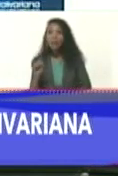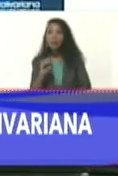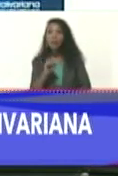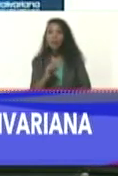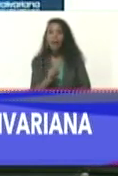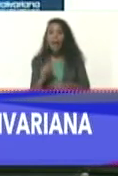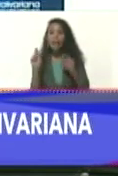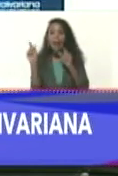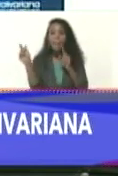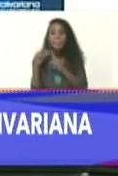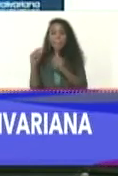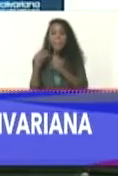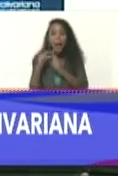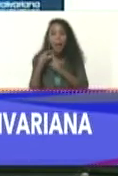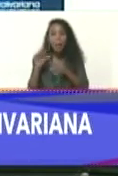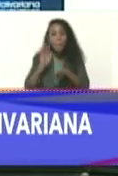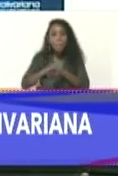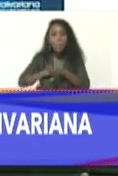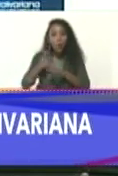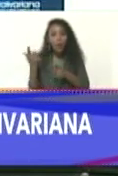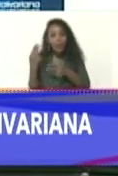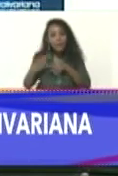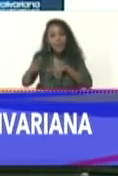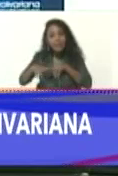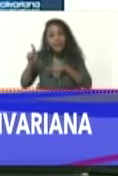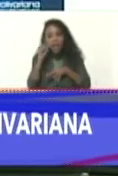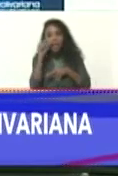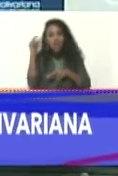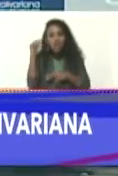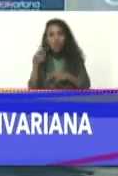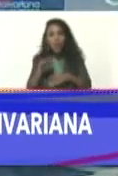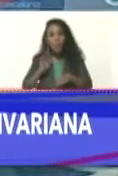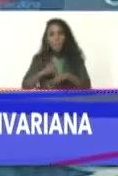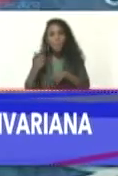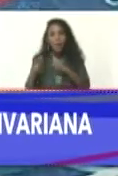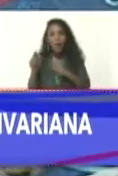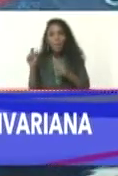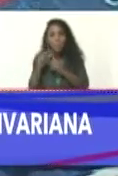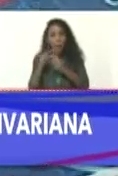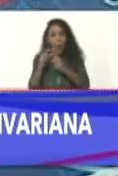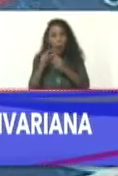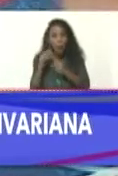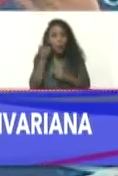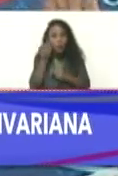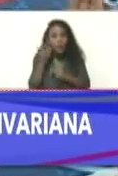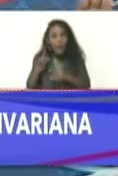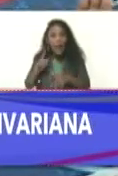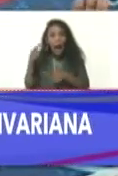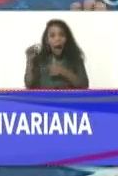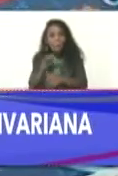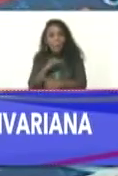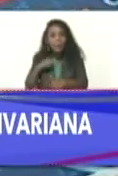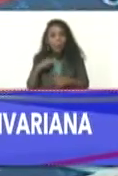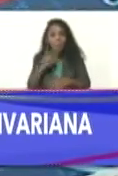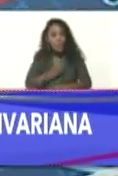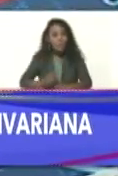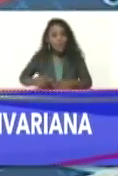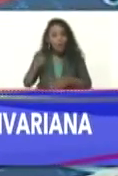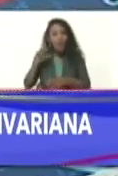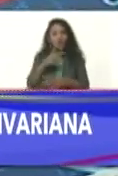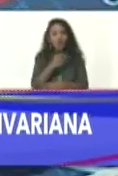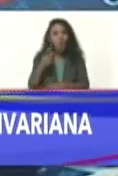Aquella palabrita que no puedo decir porque estamos con niños y niñas. Y un presidente no debe ser así, ¿verdad?